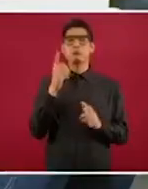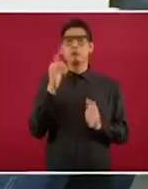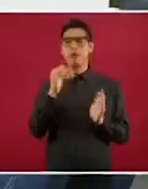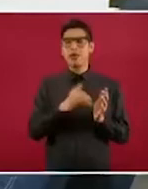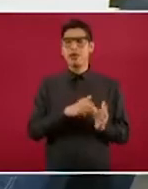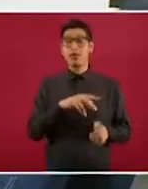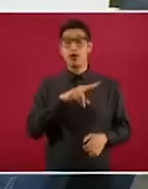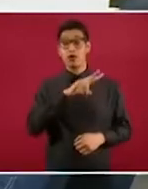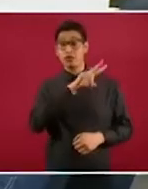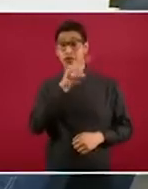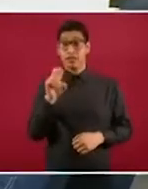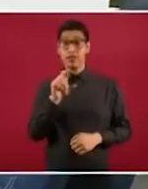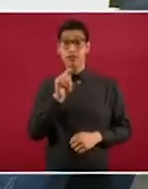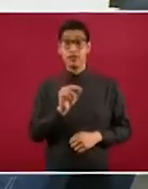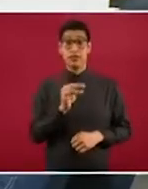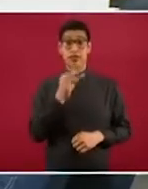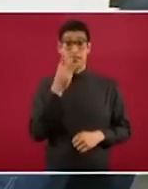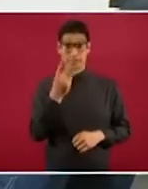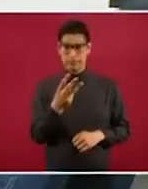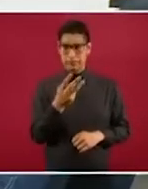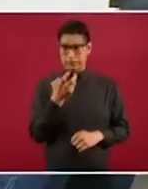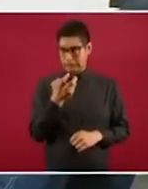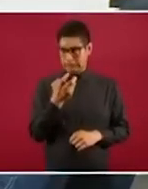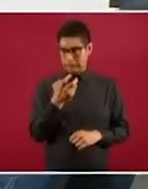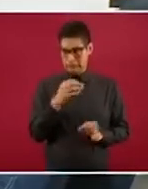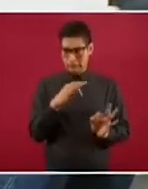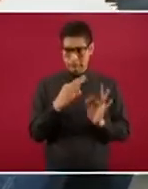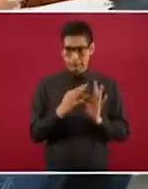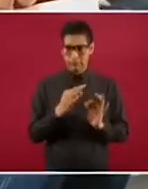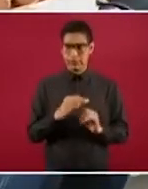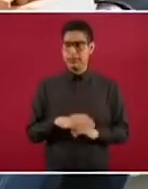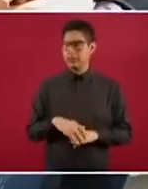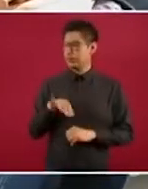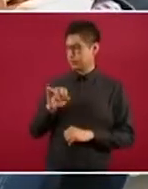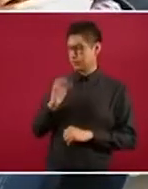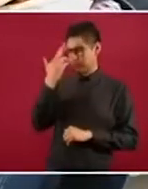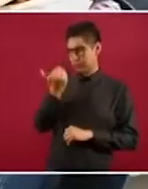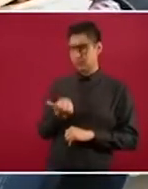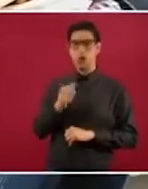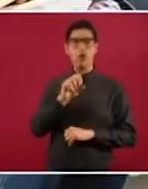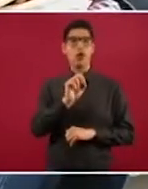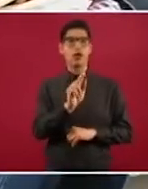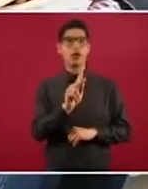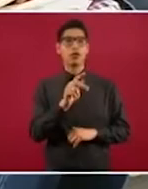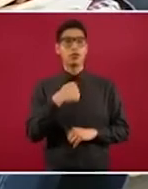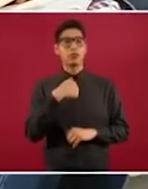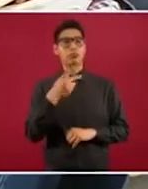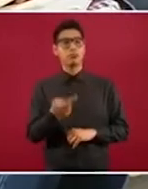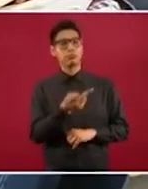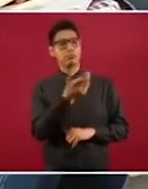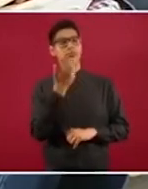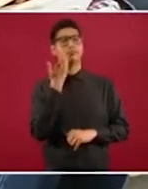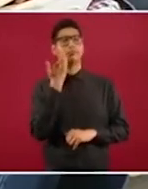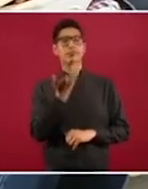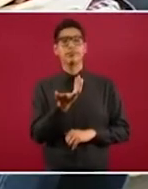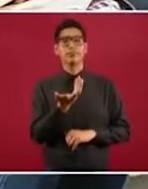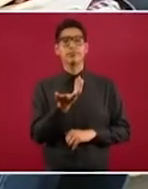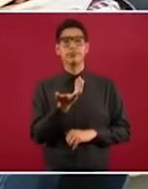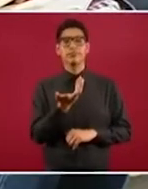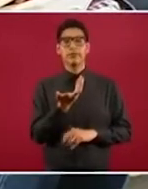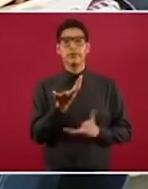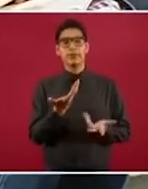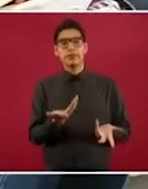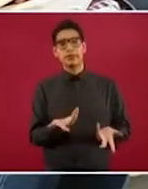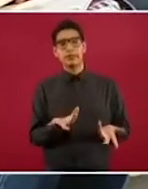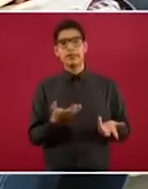camas que estarían disponibles. Así ¿cierto? Es. Ok. Y entonces, yo quisiera preguntarles, ¿hay